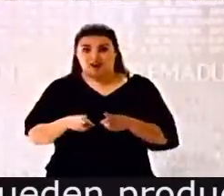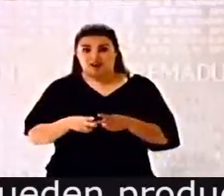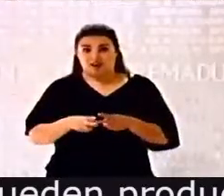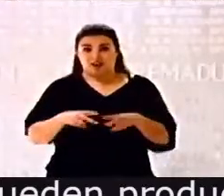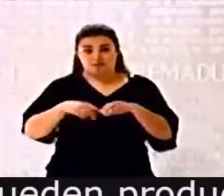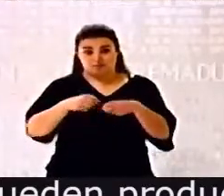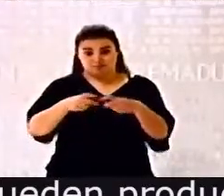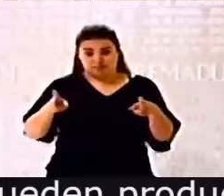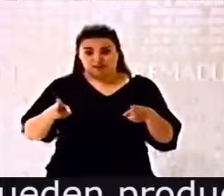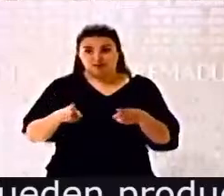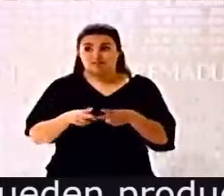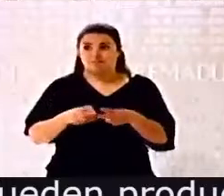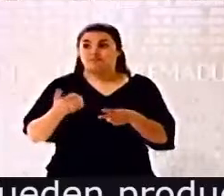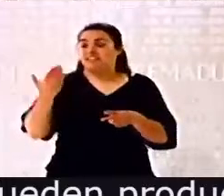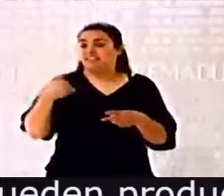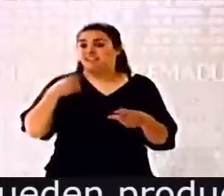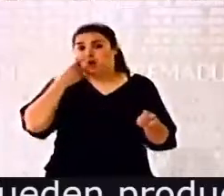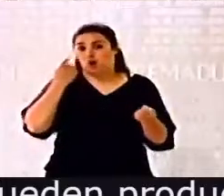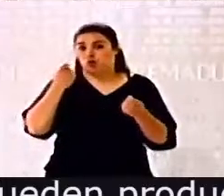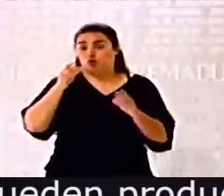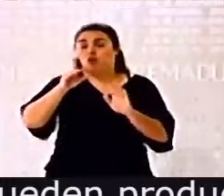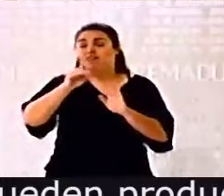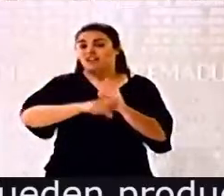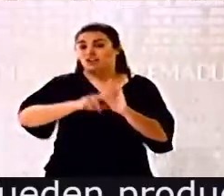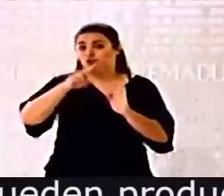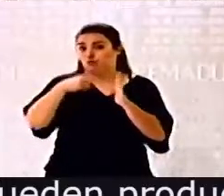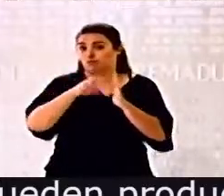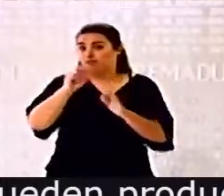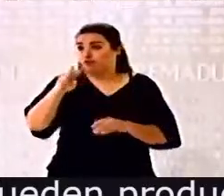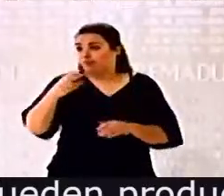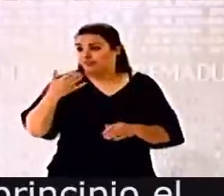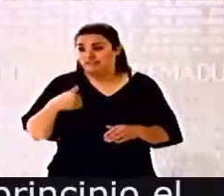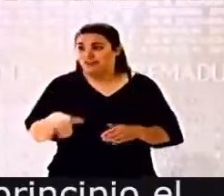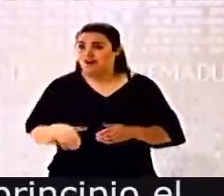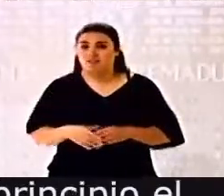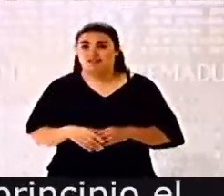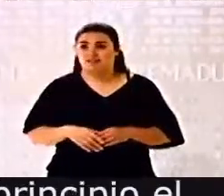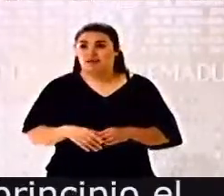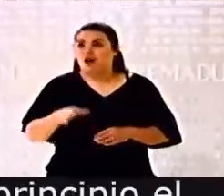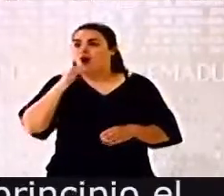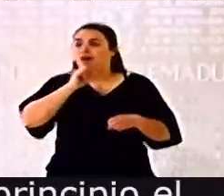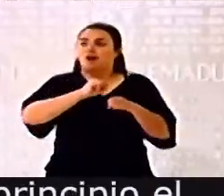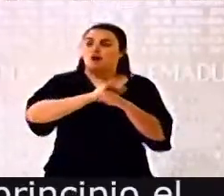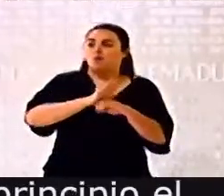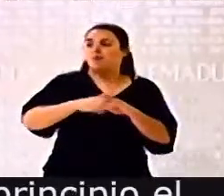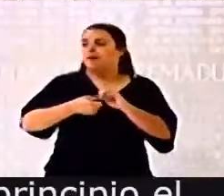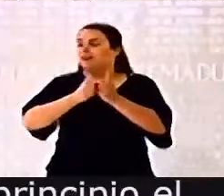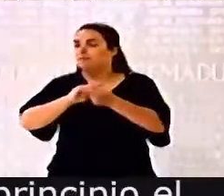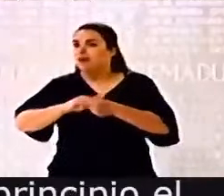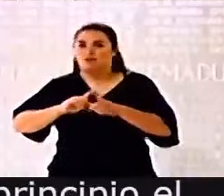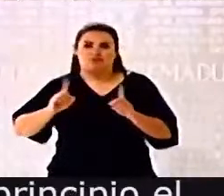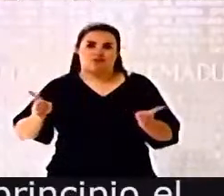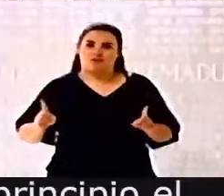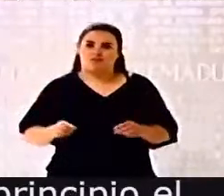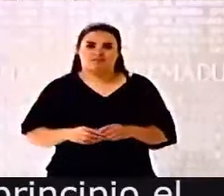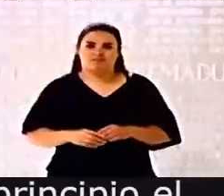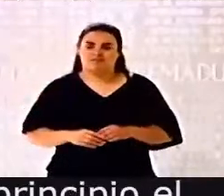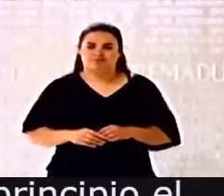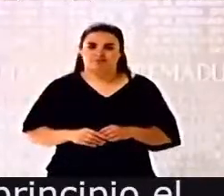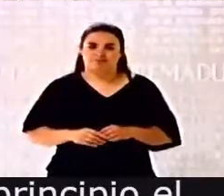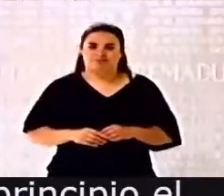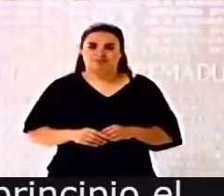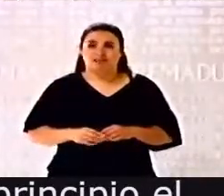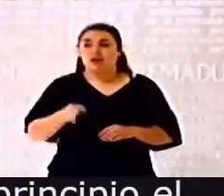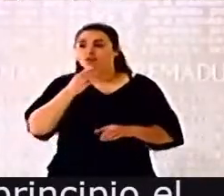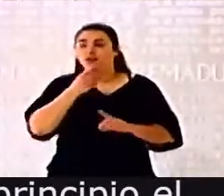tiene el vaso, está ya regulado en un decreto del 2012. No ha tenido que venir el COVID para modificar eso. ¿Qué es lo